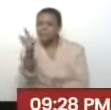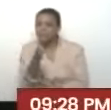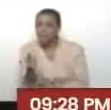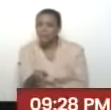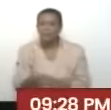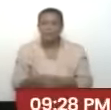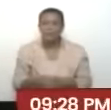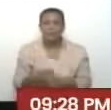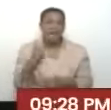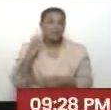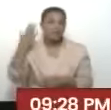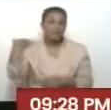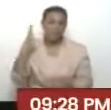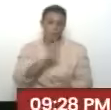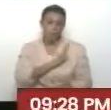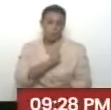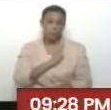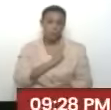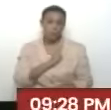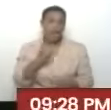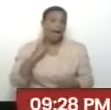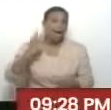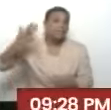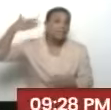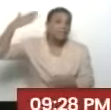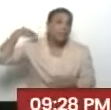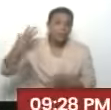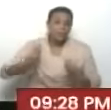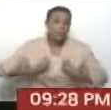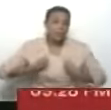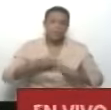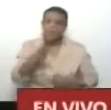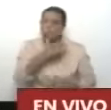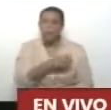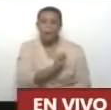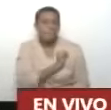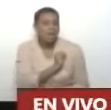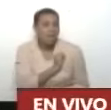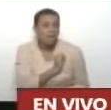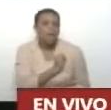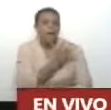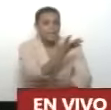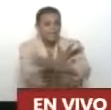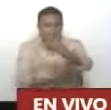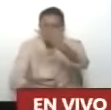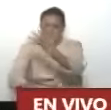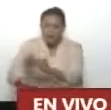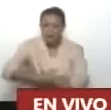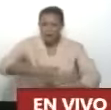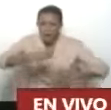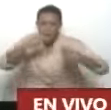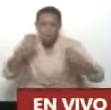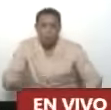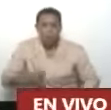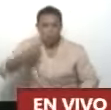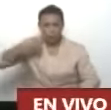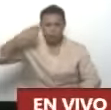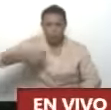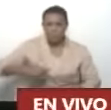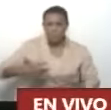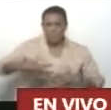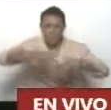nacional, ancestralmente los que nos pertenece. Aquí no hay miedo, aquí hay sangre indígena, guaycaipuro, apacuana,